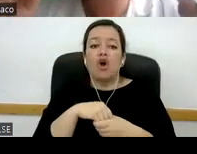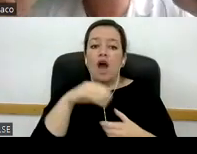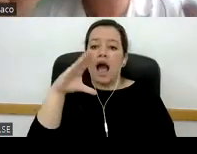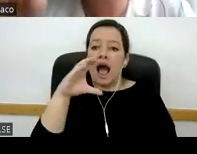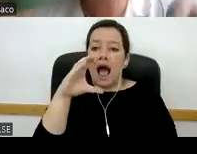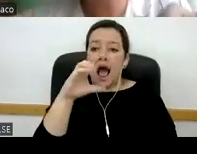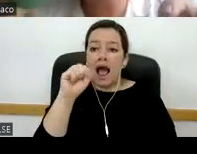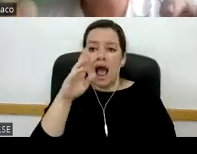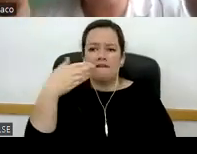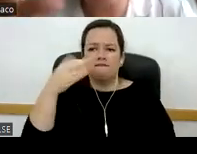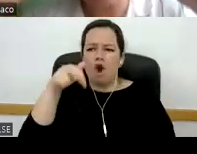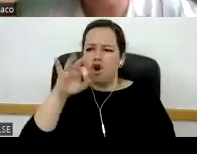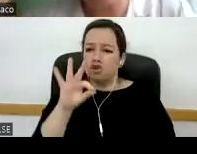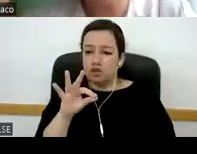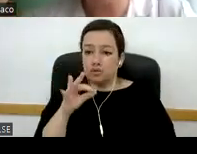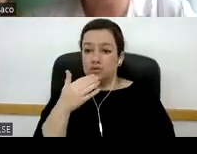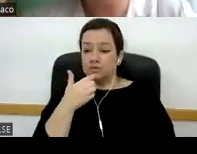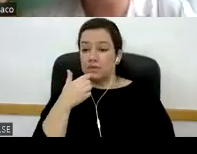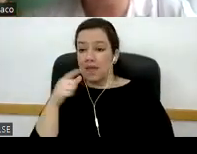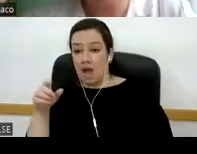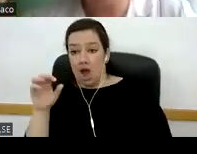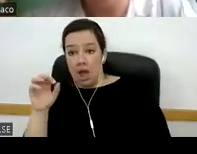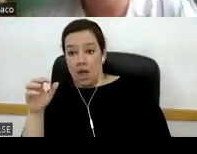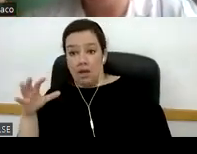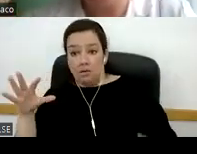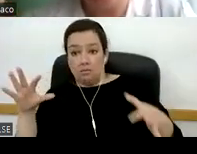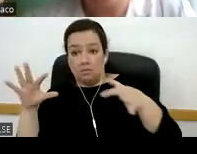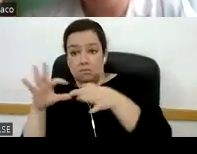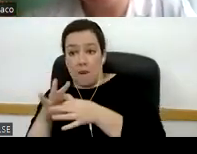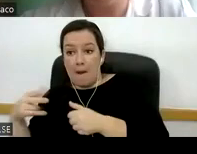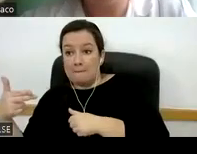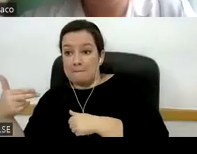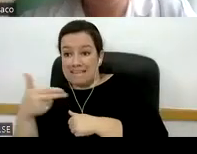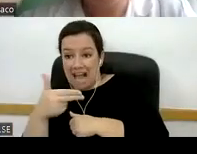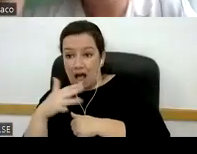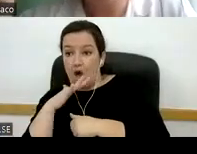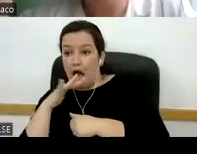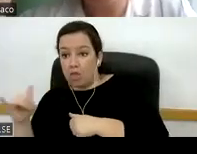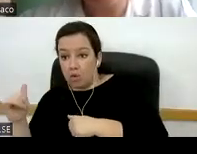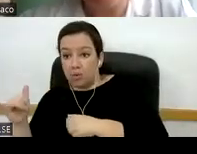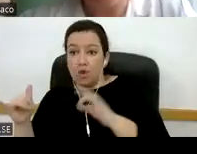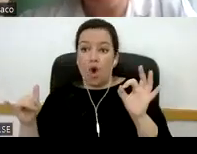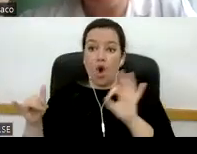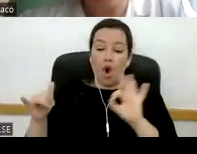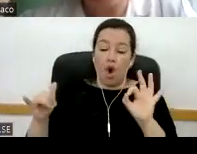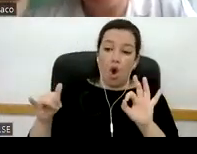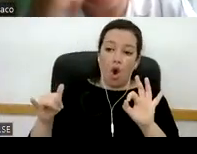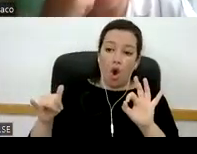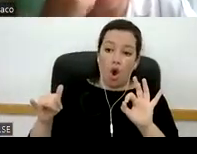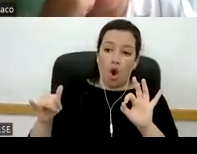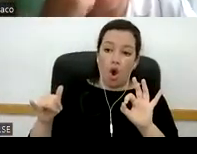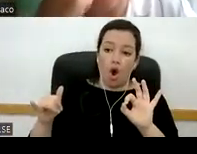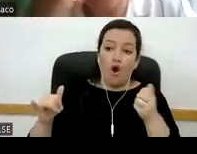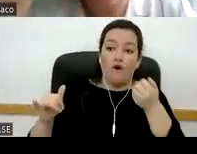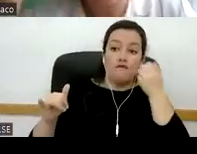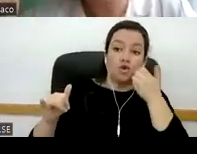sea, la diferencia entre los ácidos grasos omega 3 procedentes del pescado azul y los procedentes de los